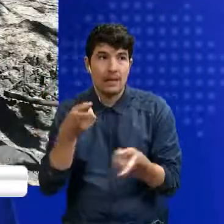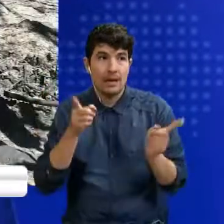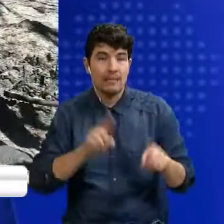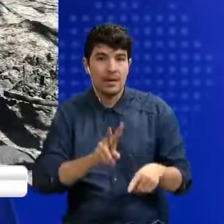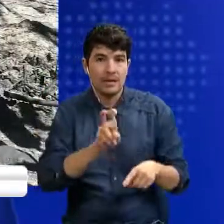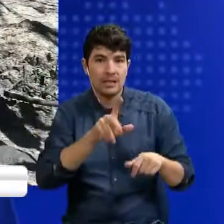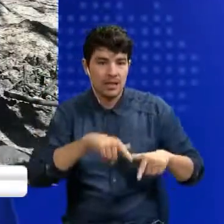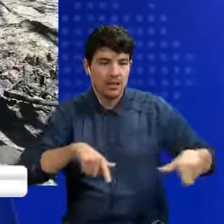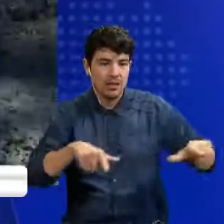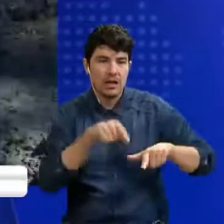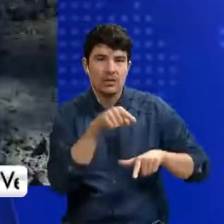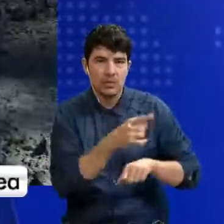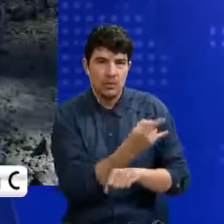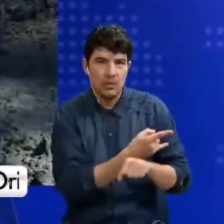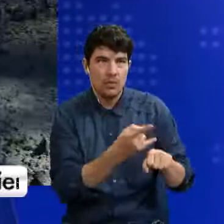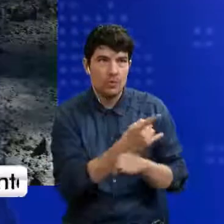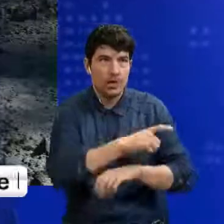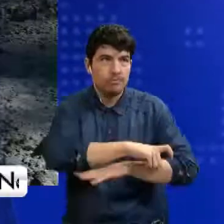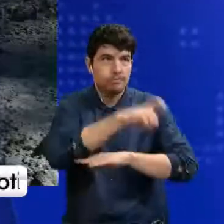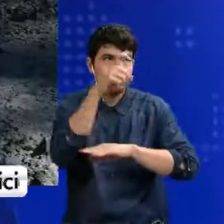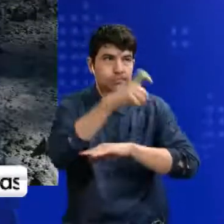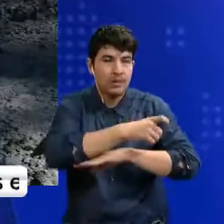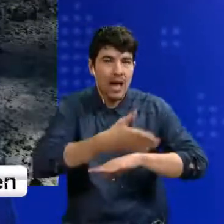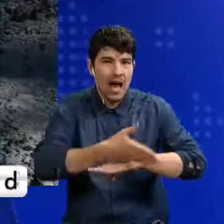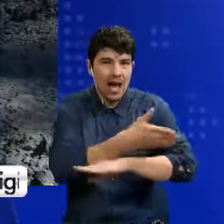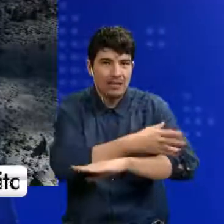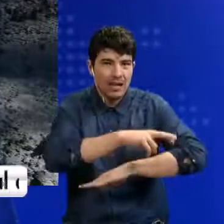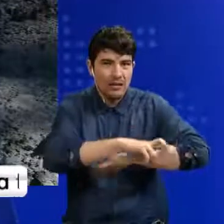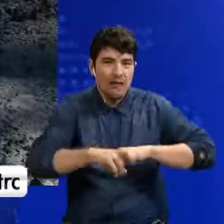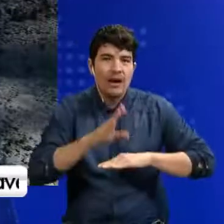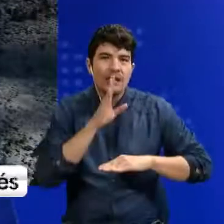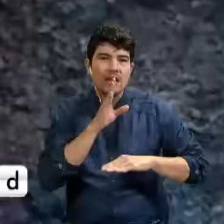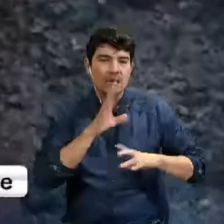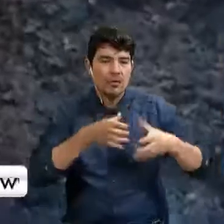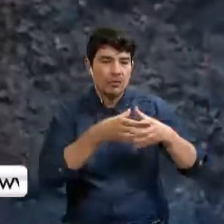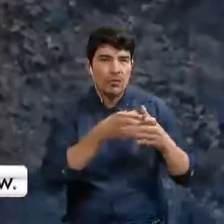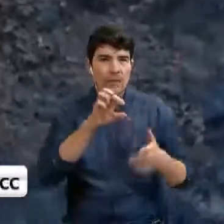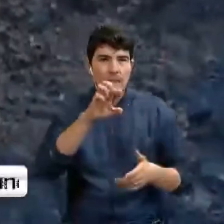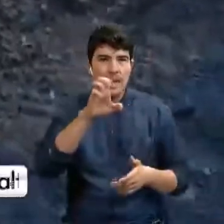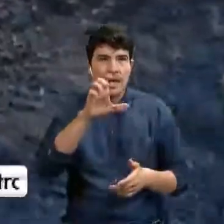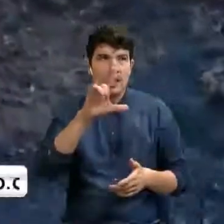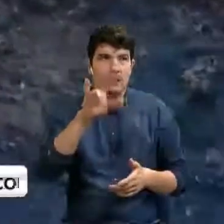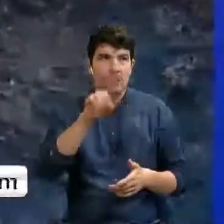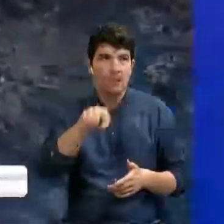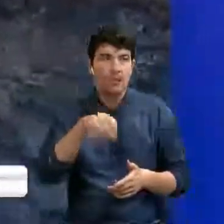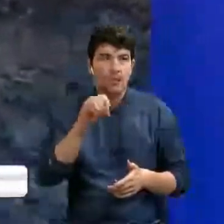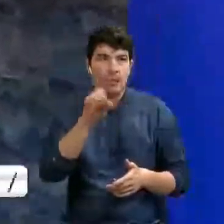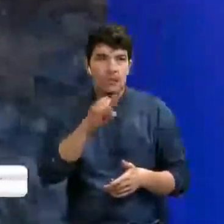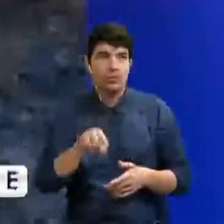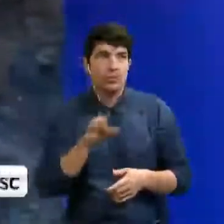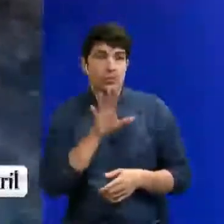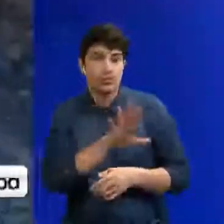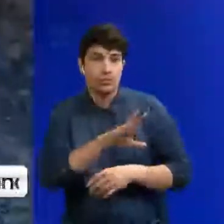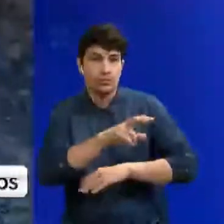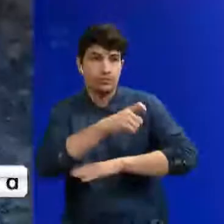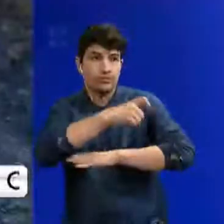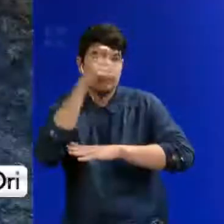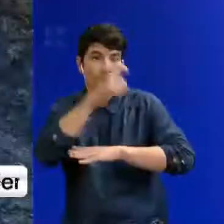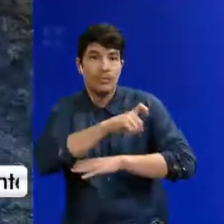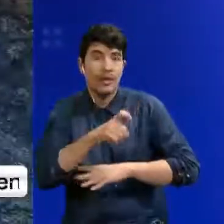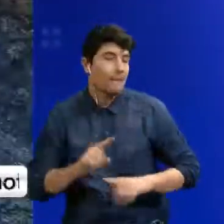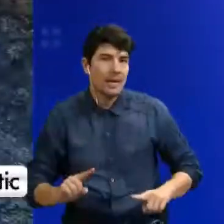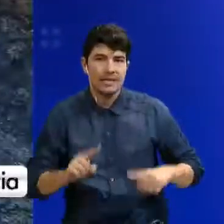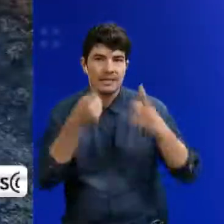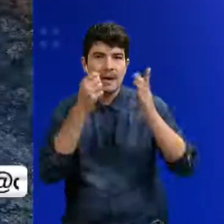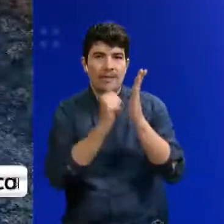empleadas para el almacenamiento del crudo que era hurtado, al parecer, por integrantes de los pelusos. Este hidrocarburo es uno de los principales insumos